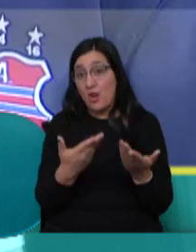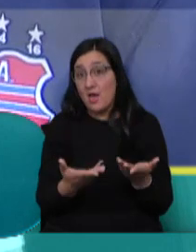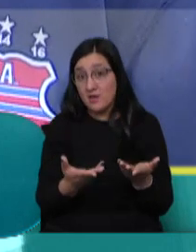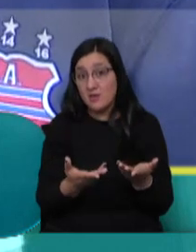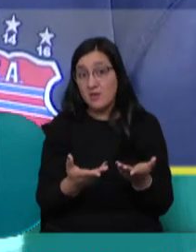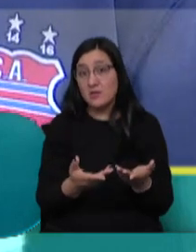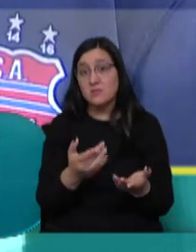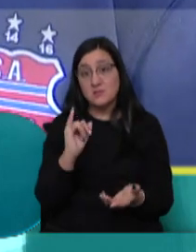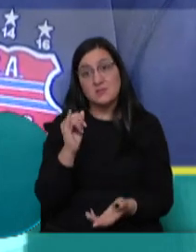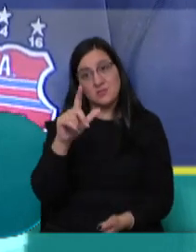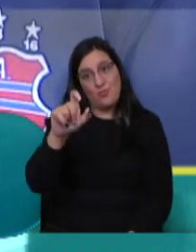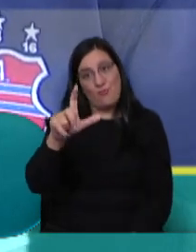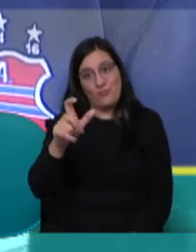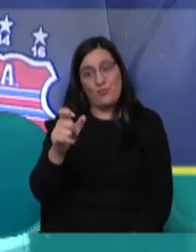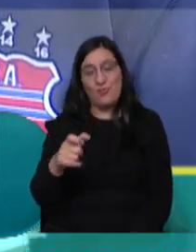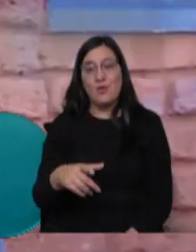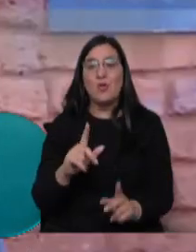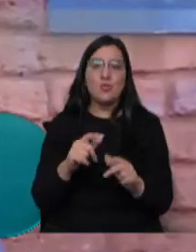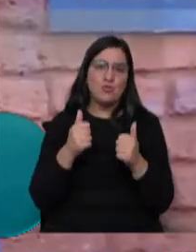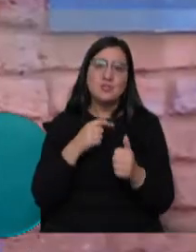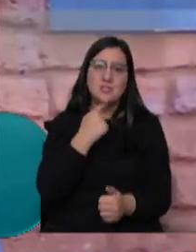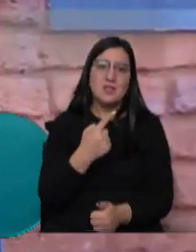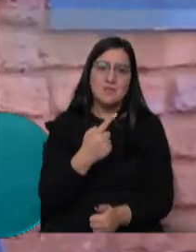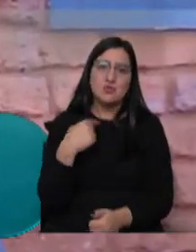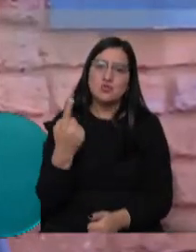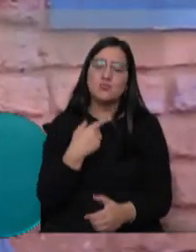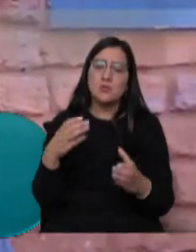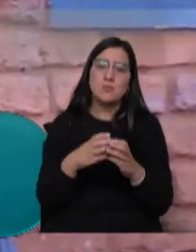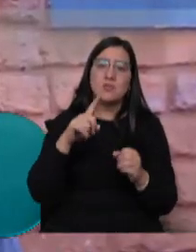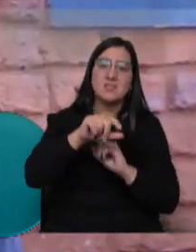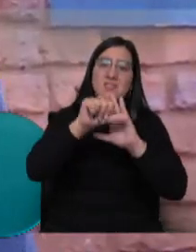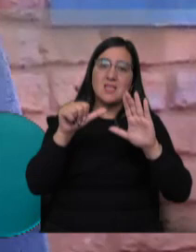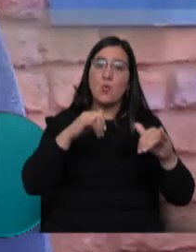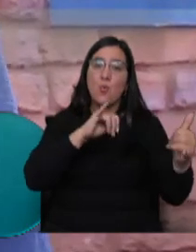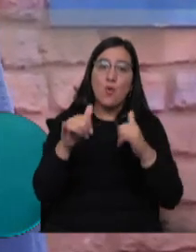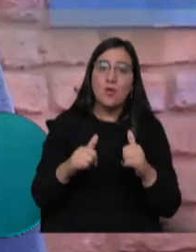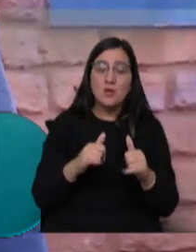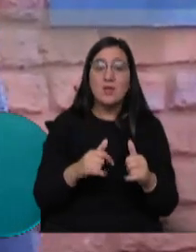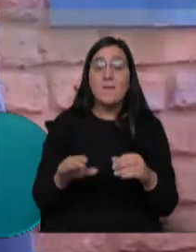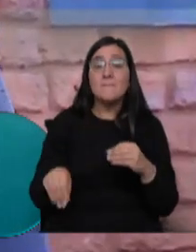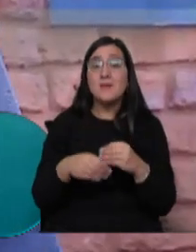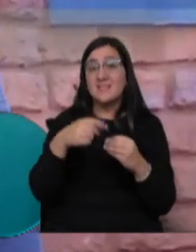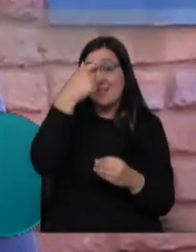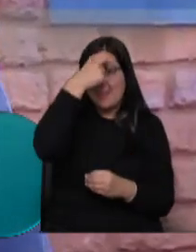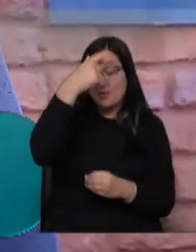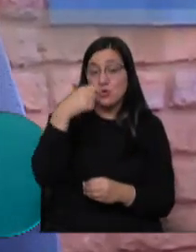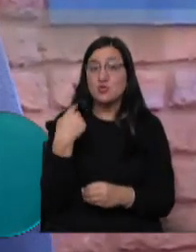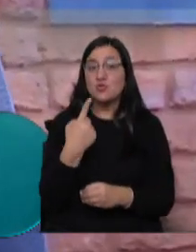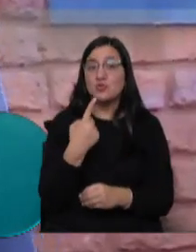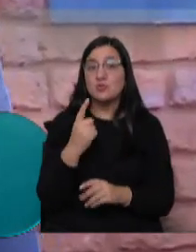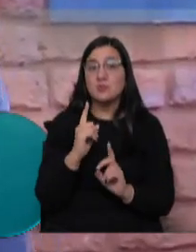si alguien quiere donar, que done. Todo viene bien, somos un equipo de 16 jugadoras que vamos a jugar, más el técnico, que nosotros nos encargamos